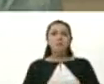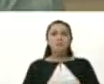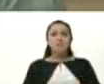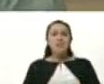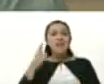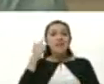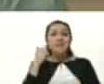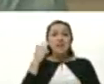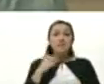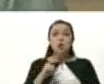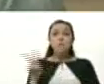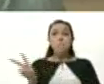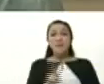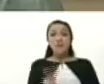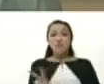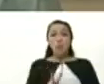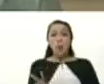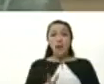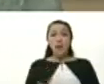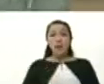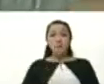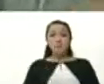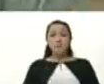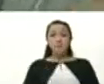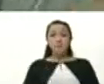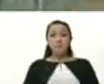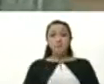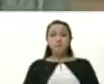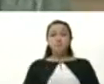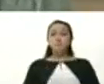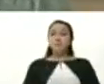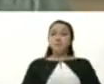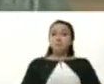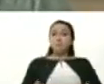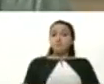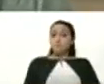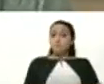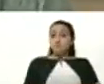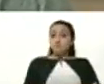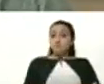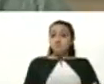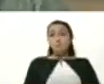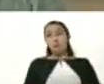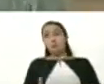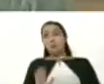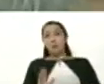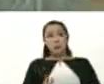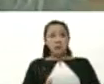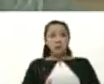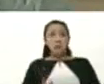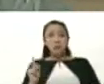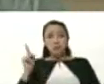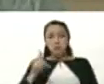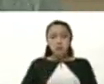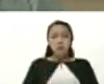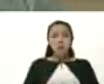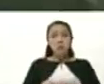tradición venezolana. Si no fuera así, hubiera sido más fácil. Yo hubiera seguido mi carrera como